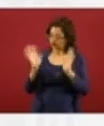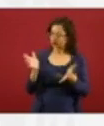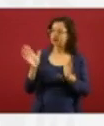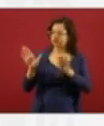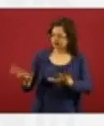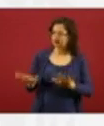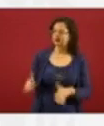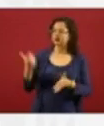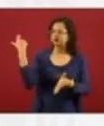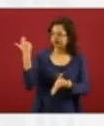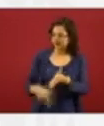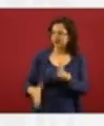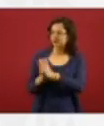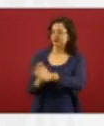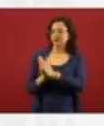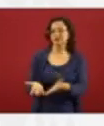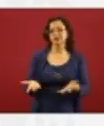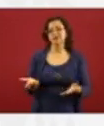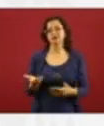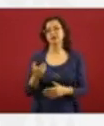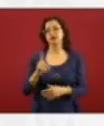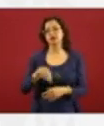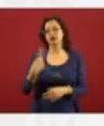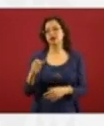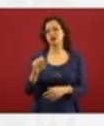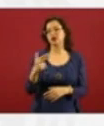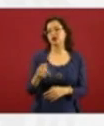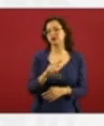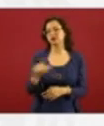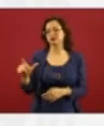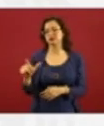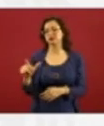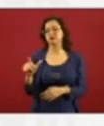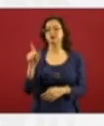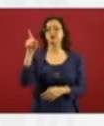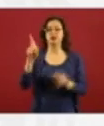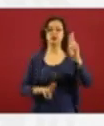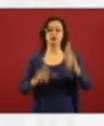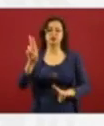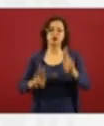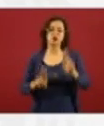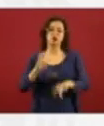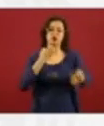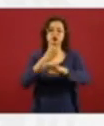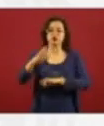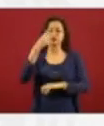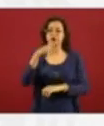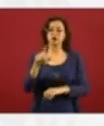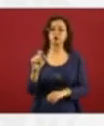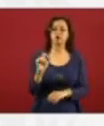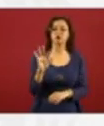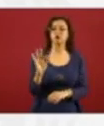favor. Y 20.49 por litro de la Premium en Naucalpan de Juárez, en el Estado